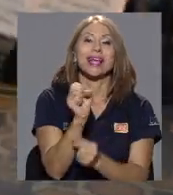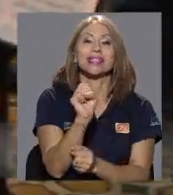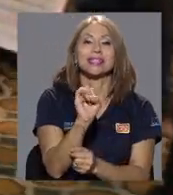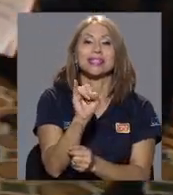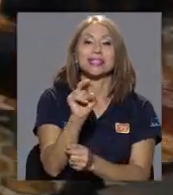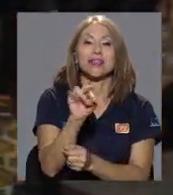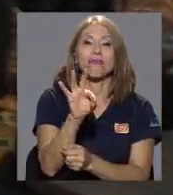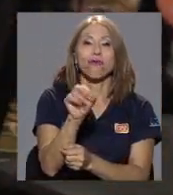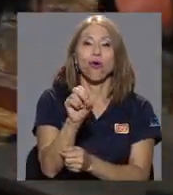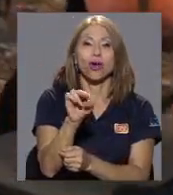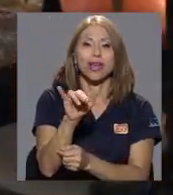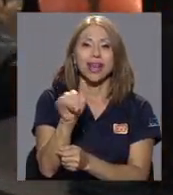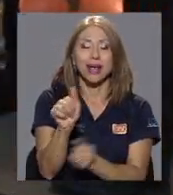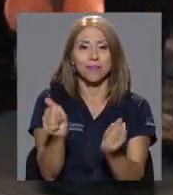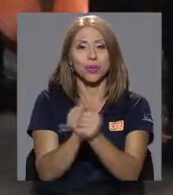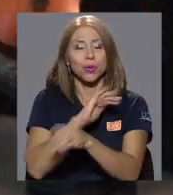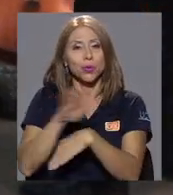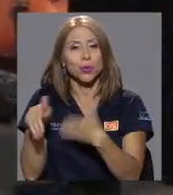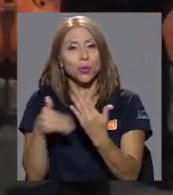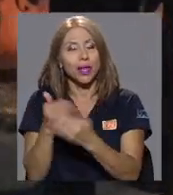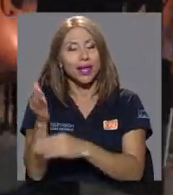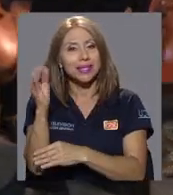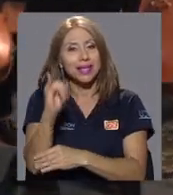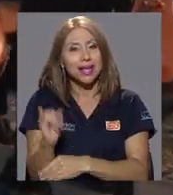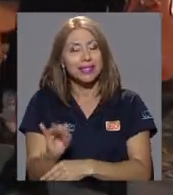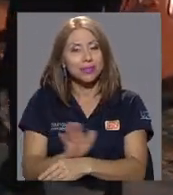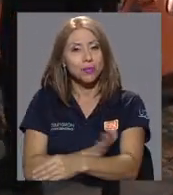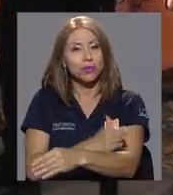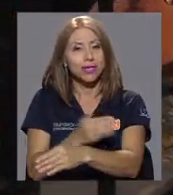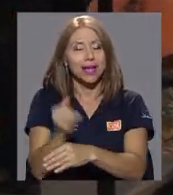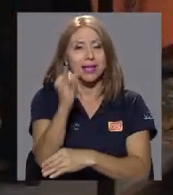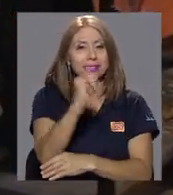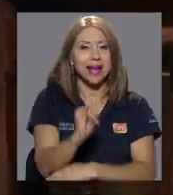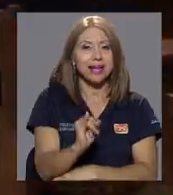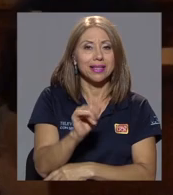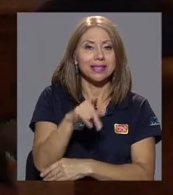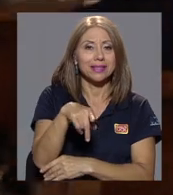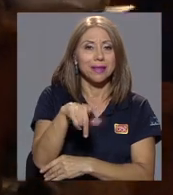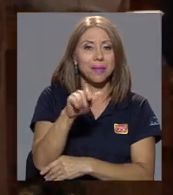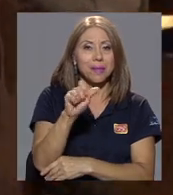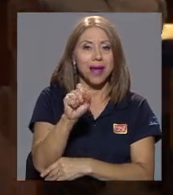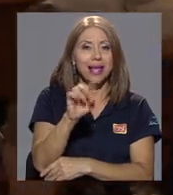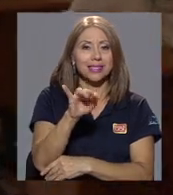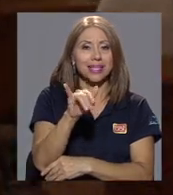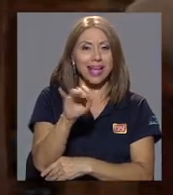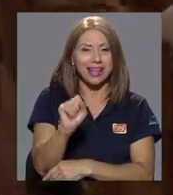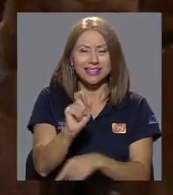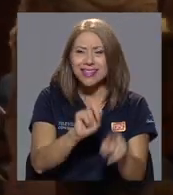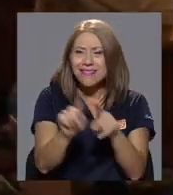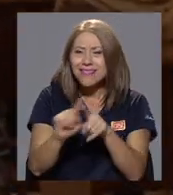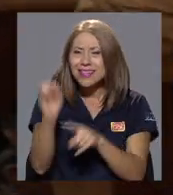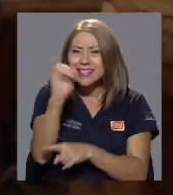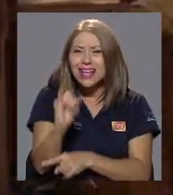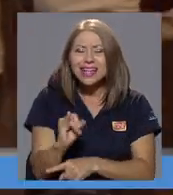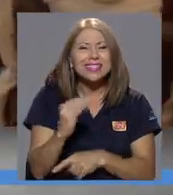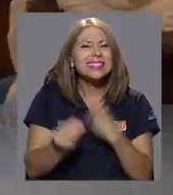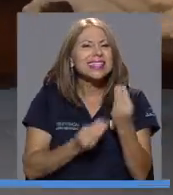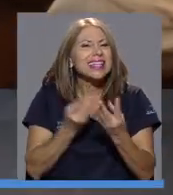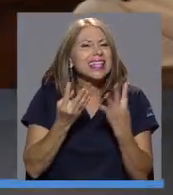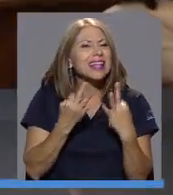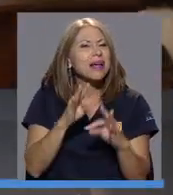artes musicales y todas las artes plásticas que se realizan en la universidad costarica es tratar de